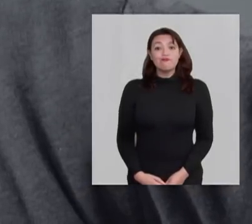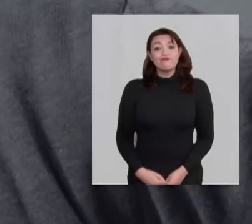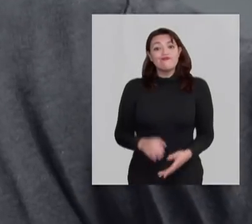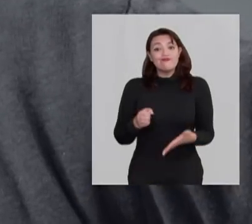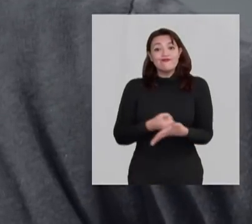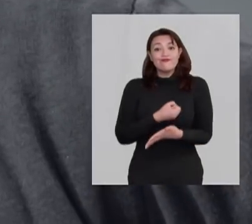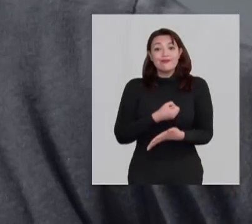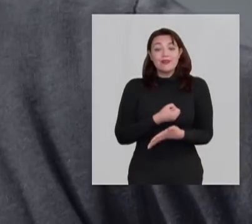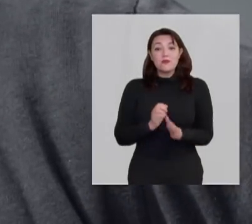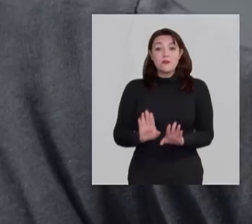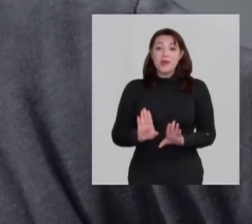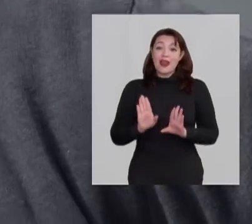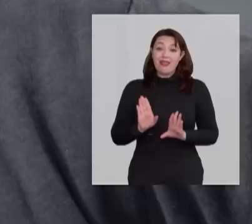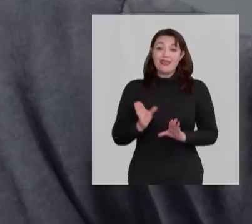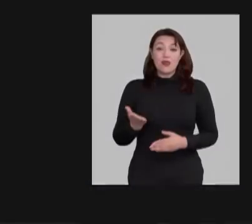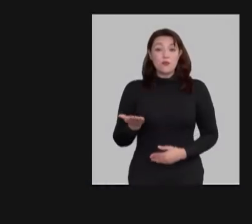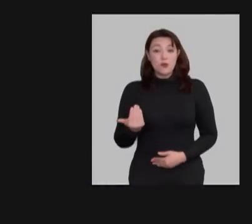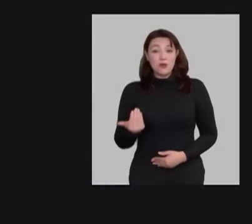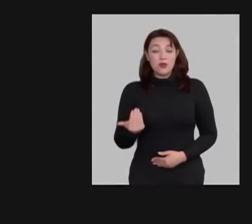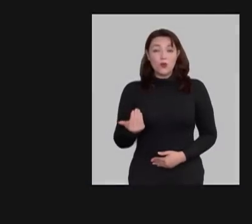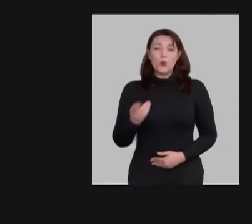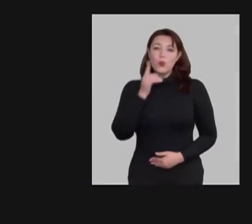Puta, la esperanza es lo último que se pierde.